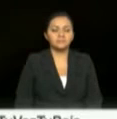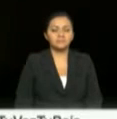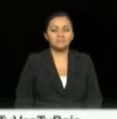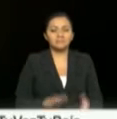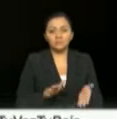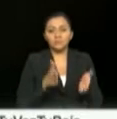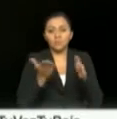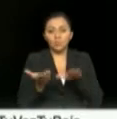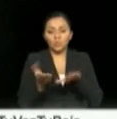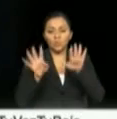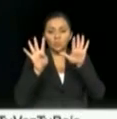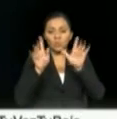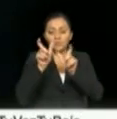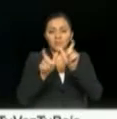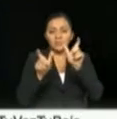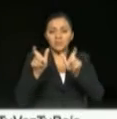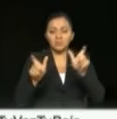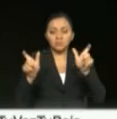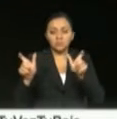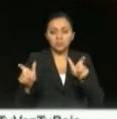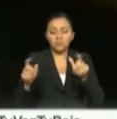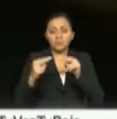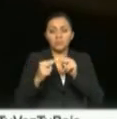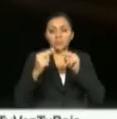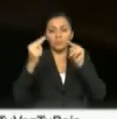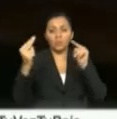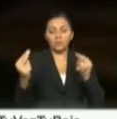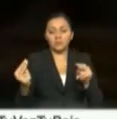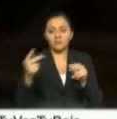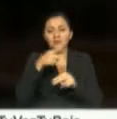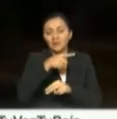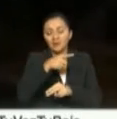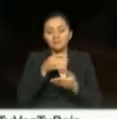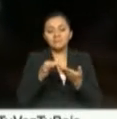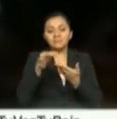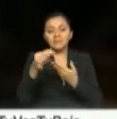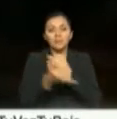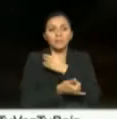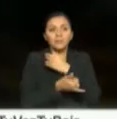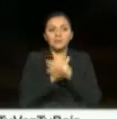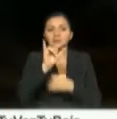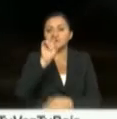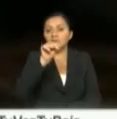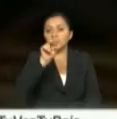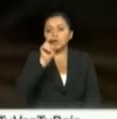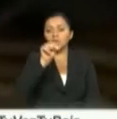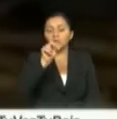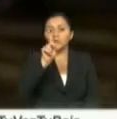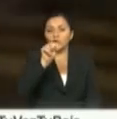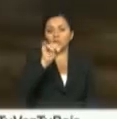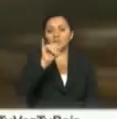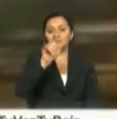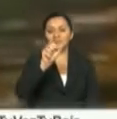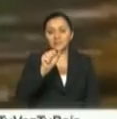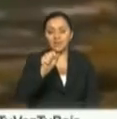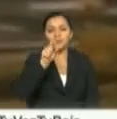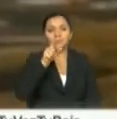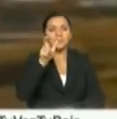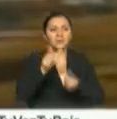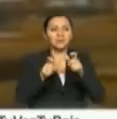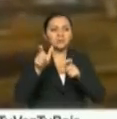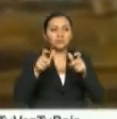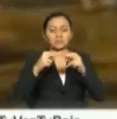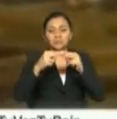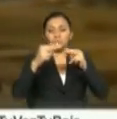Mueren al menos 9 personas tras derrumbarse un puente en Indonesia. En el momento del accidente, decenas de personas